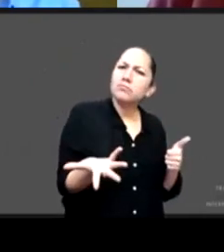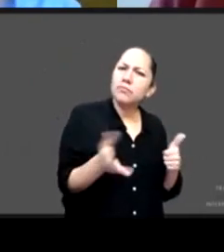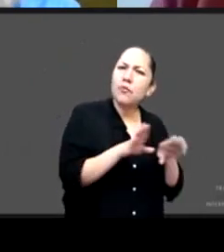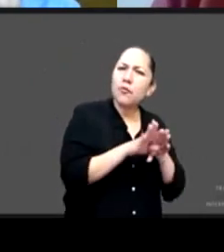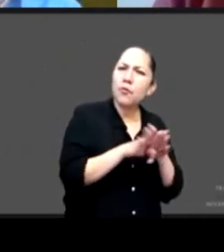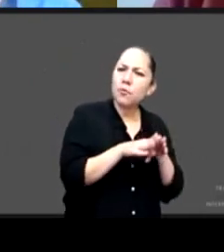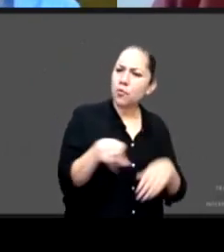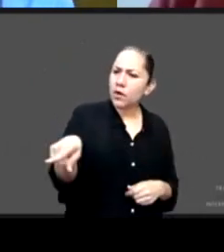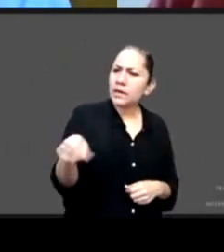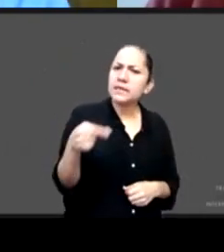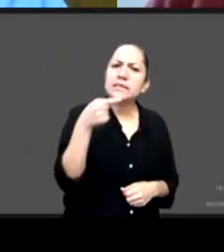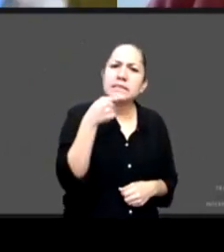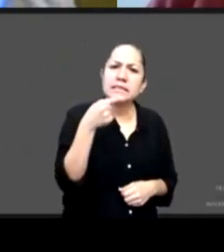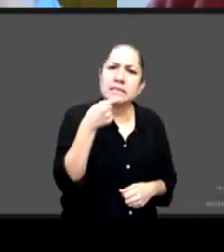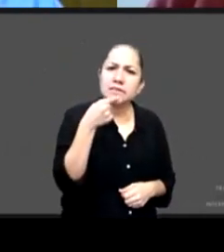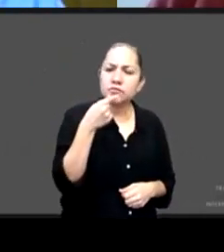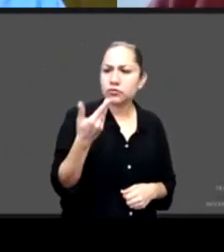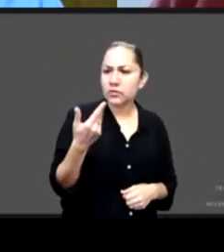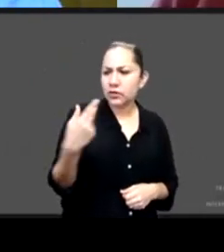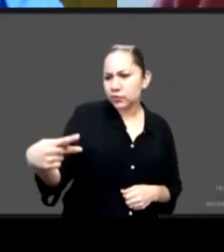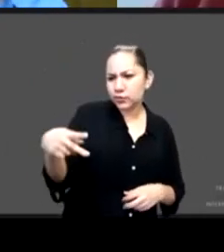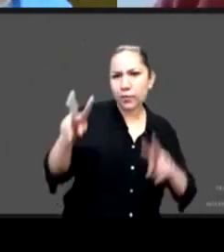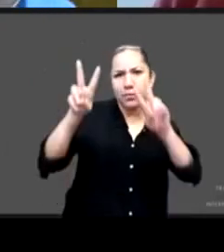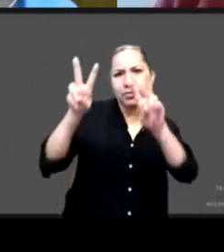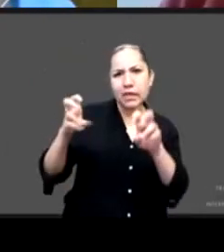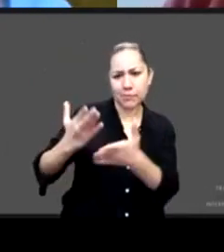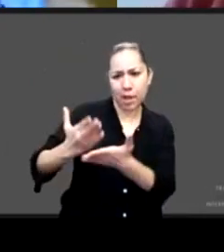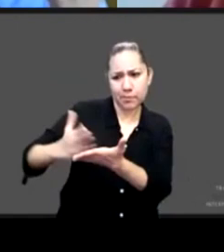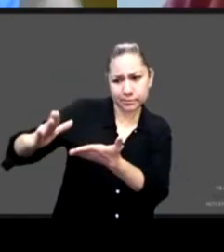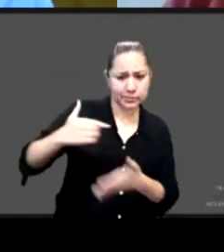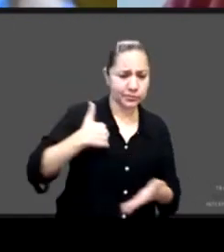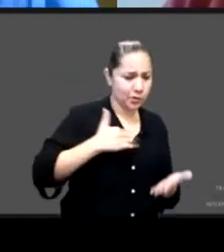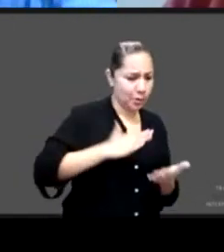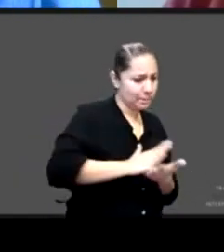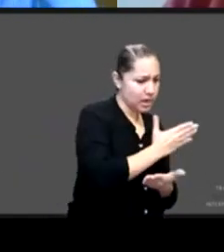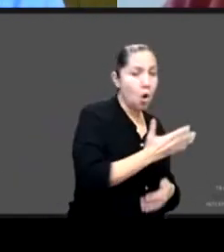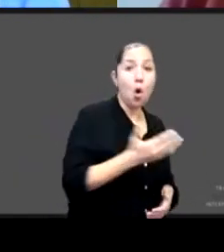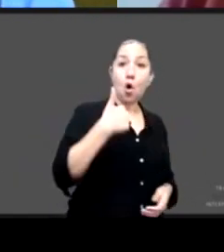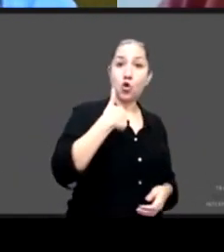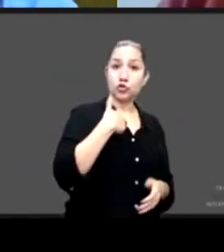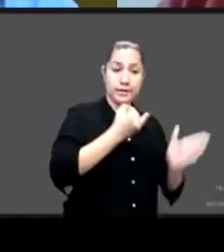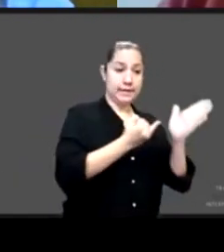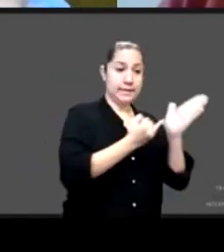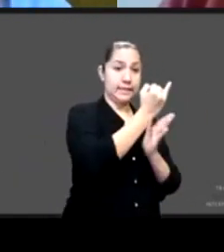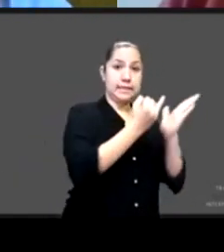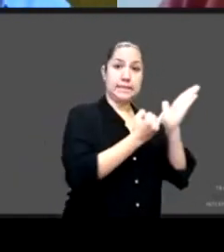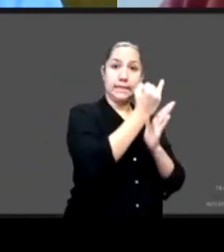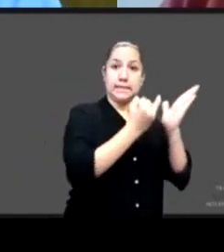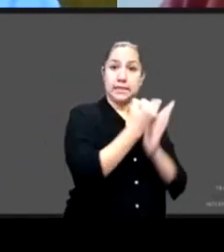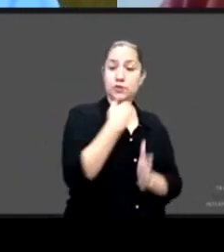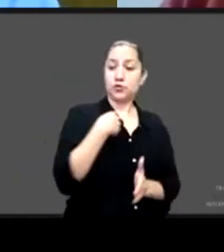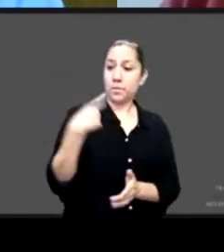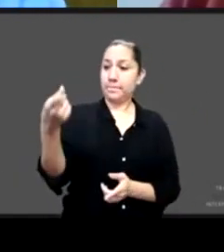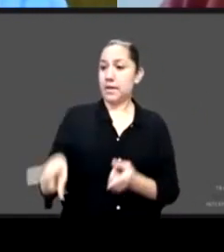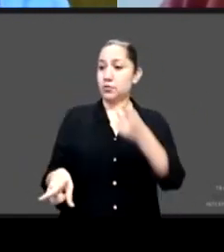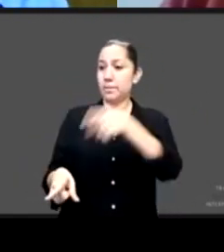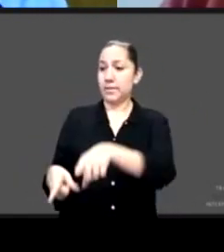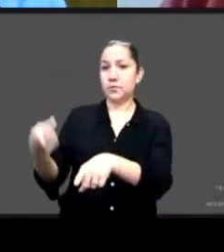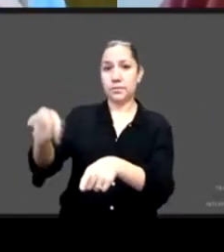adolescentes, pero en conjunto? No es el adulto poniendo una actividad, sino juntos, cómo nos involucramos